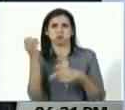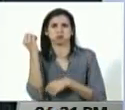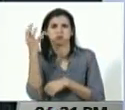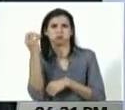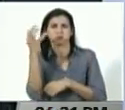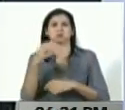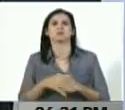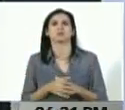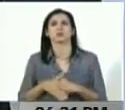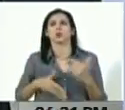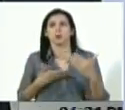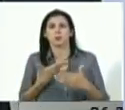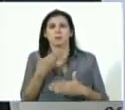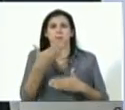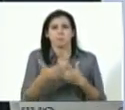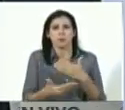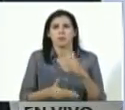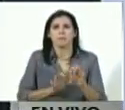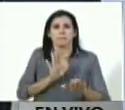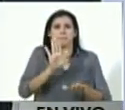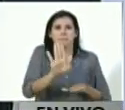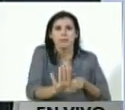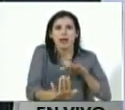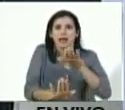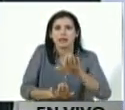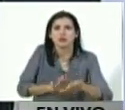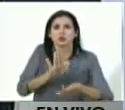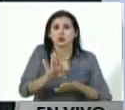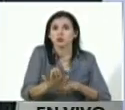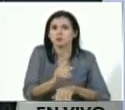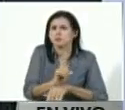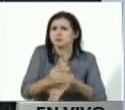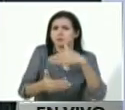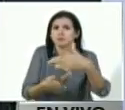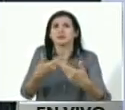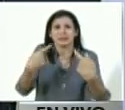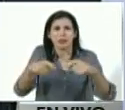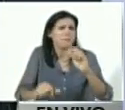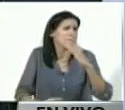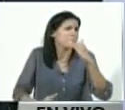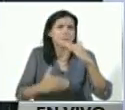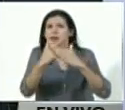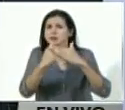logremos dar los pasos al máximo nivel de jefes de Estado y de gobierno